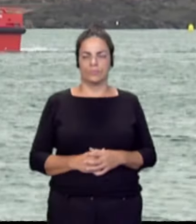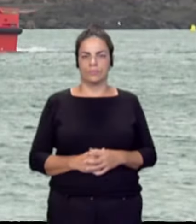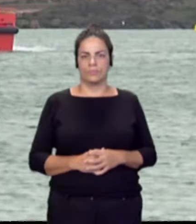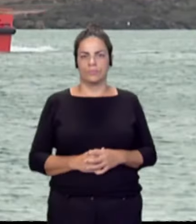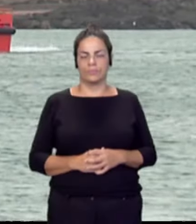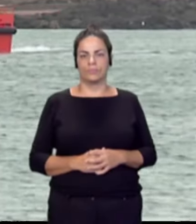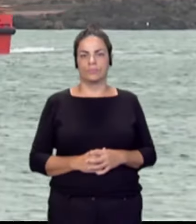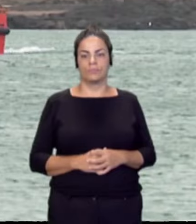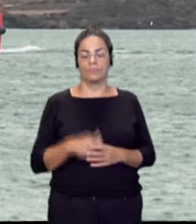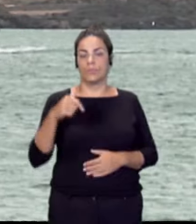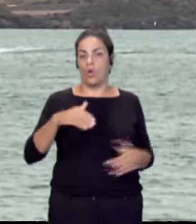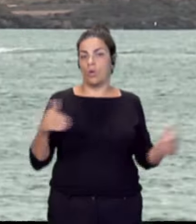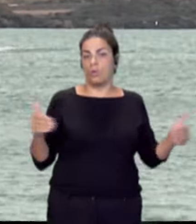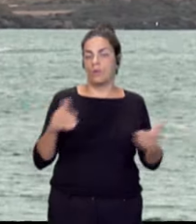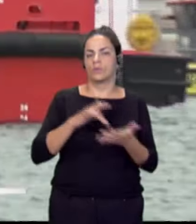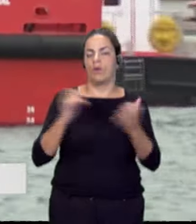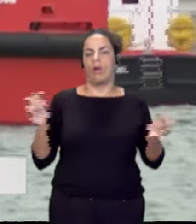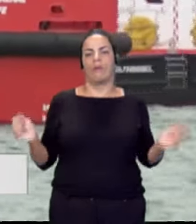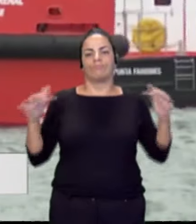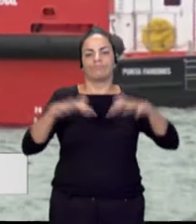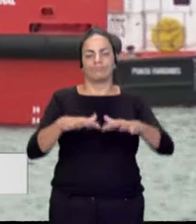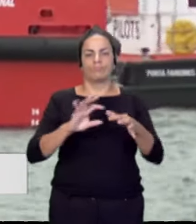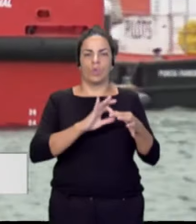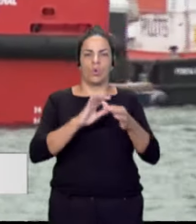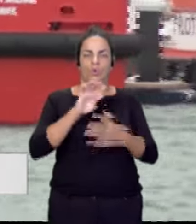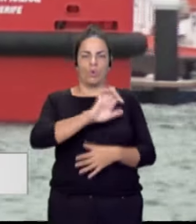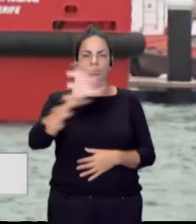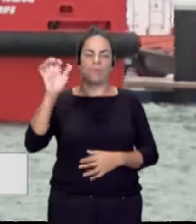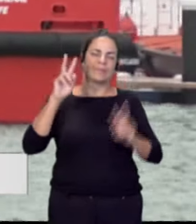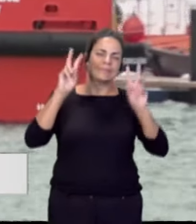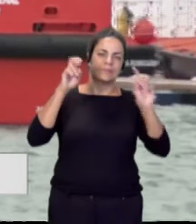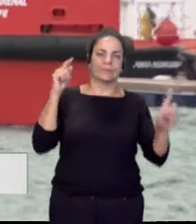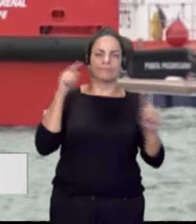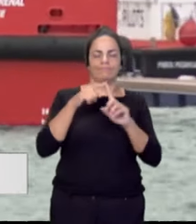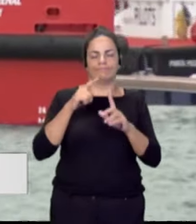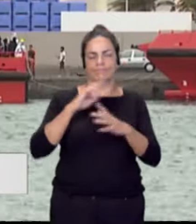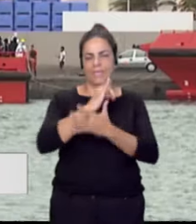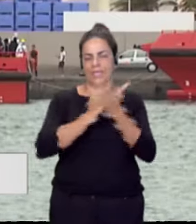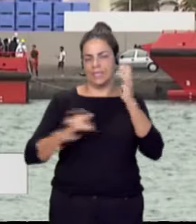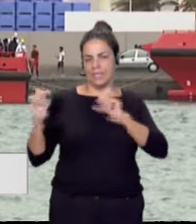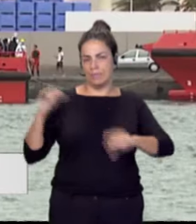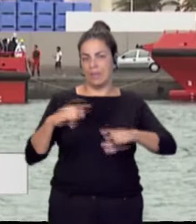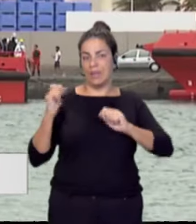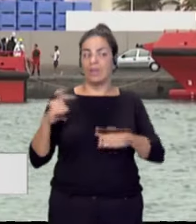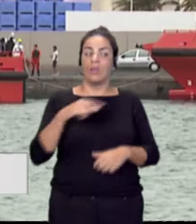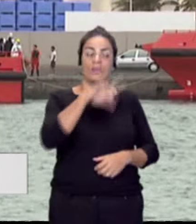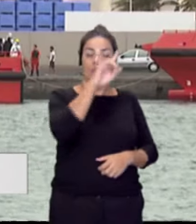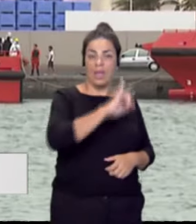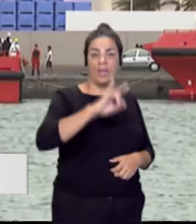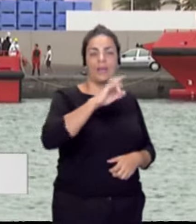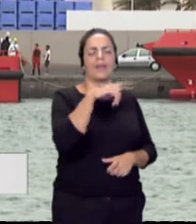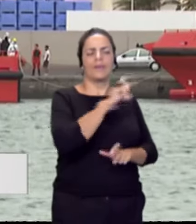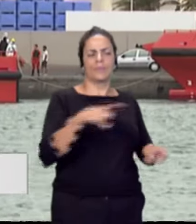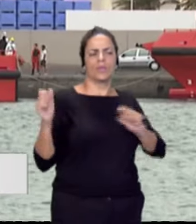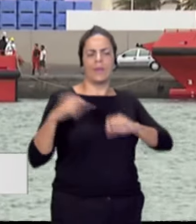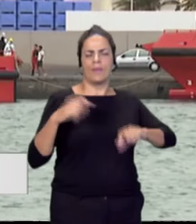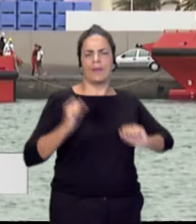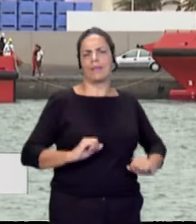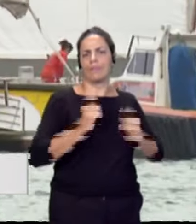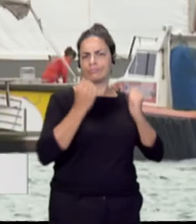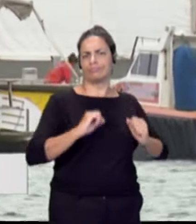Este jueves se celebra la cumbre de la Unión Europea por la crisis migratoria, mientras en Canarias siguen los rescates de migrantes, como